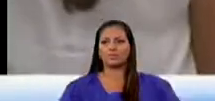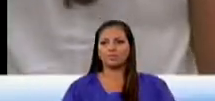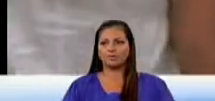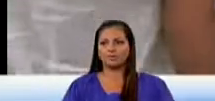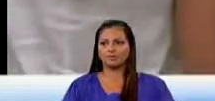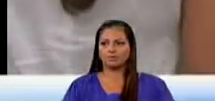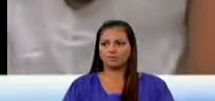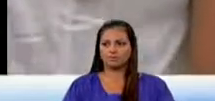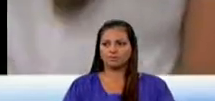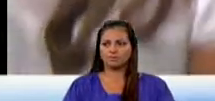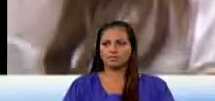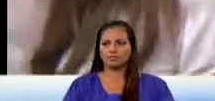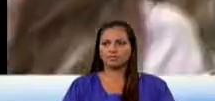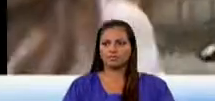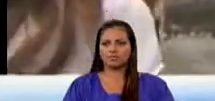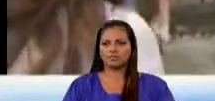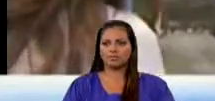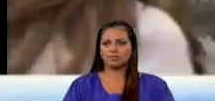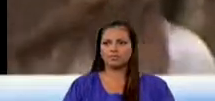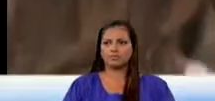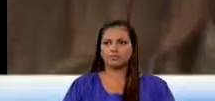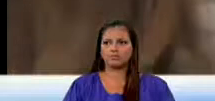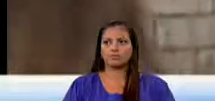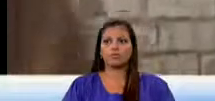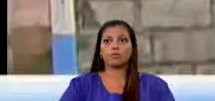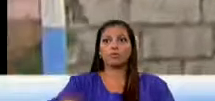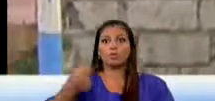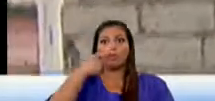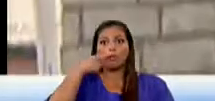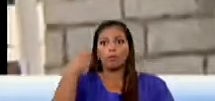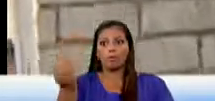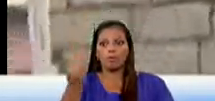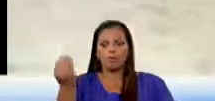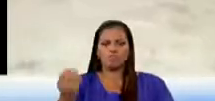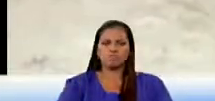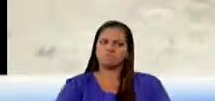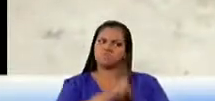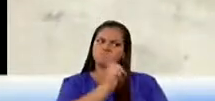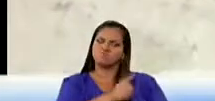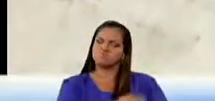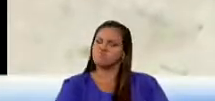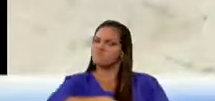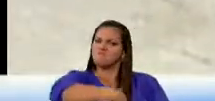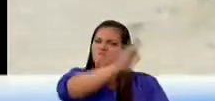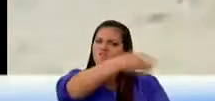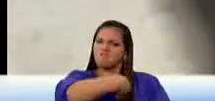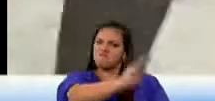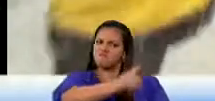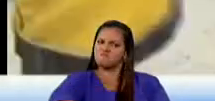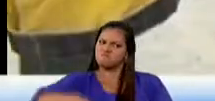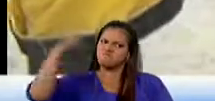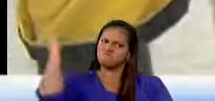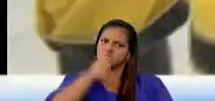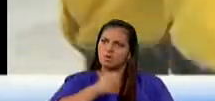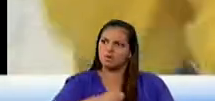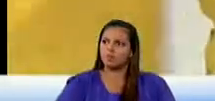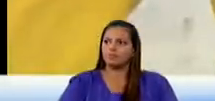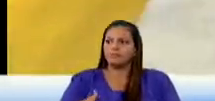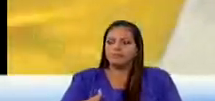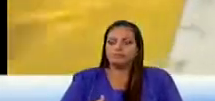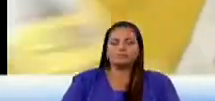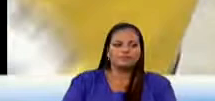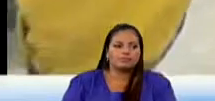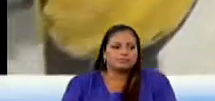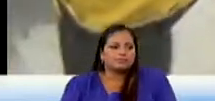unos chiflazos, se me dice nada. Ante la amenaza, optamos por retirarnos. Abajo se nos acercó un joven, apodado como El